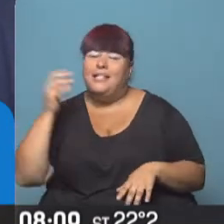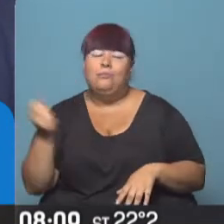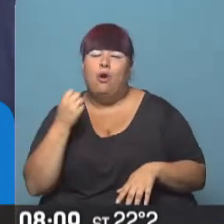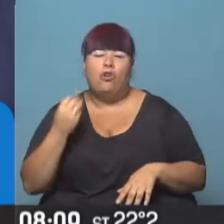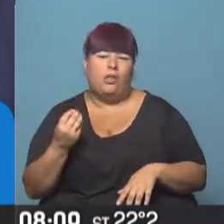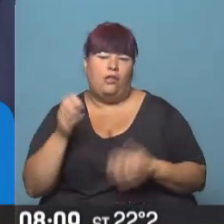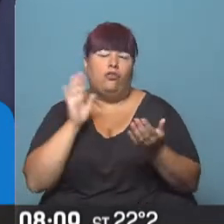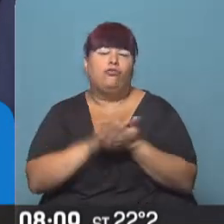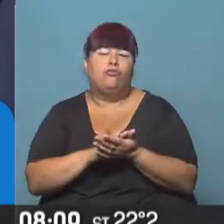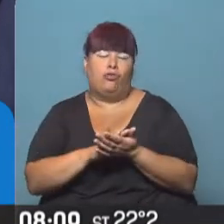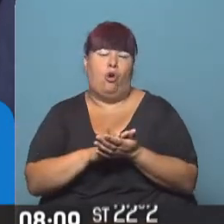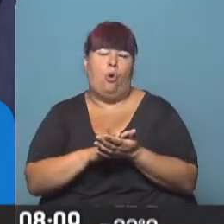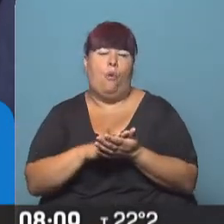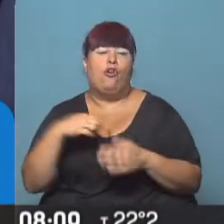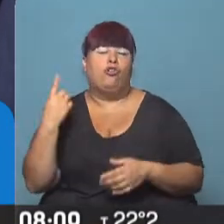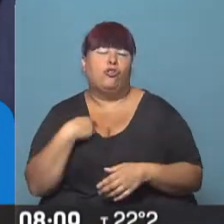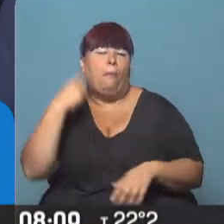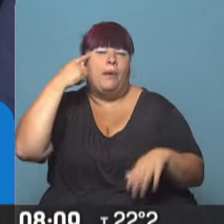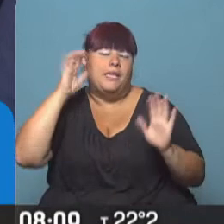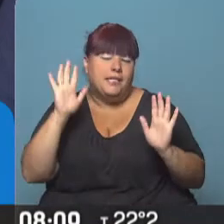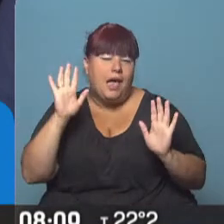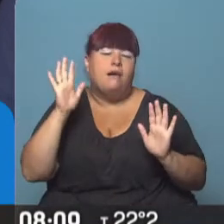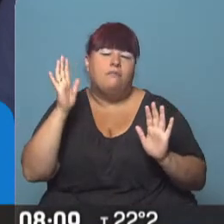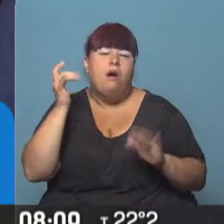fundamentalmente con lo que nosotros consideramos hay